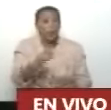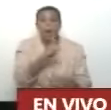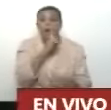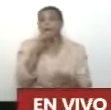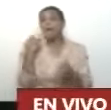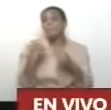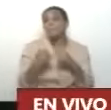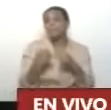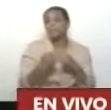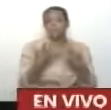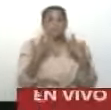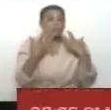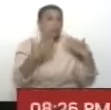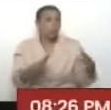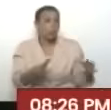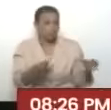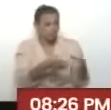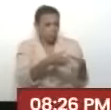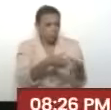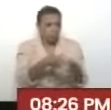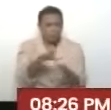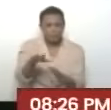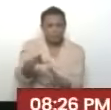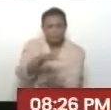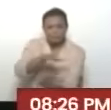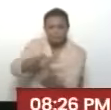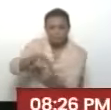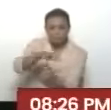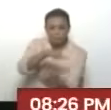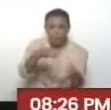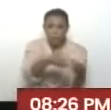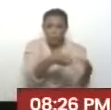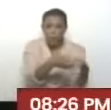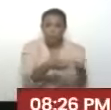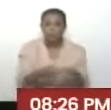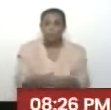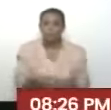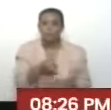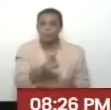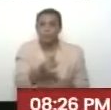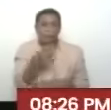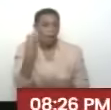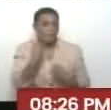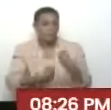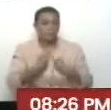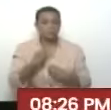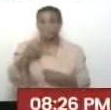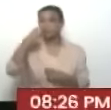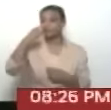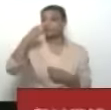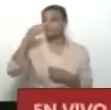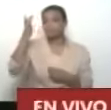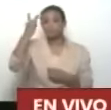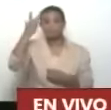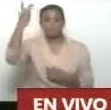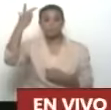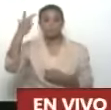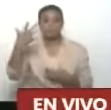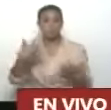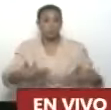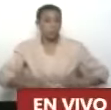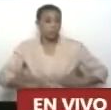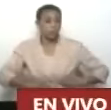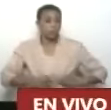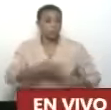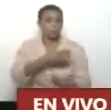decía, esa gente sembradores de cenizas. Exactamente. Y quienes presumen de ser cultos a fuerza de